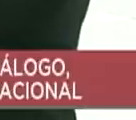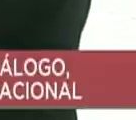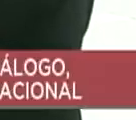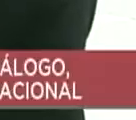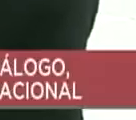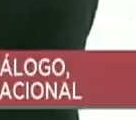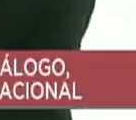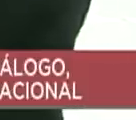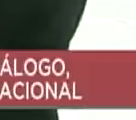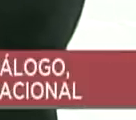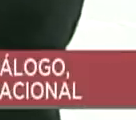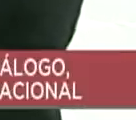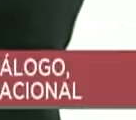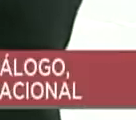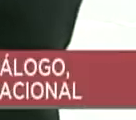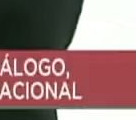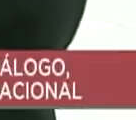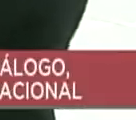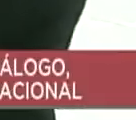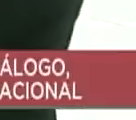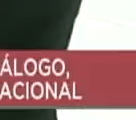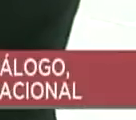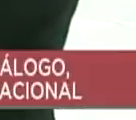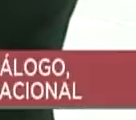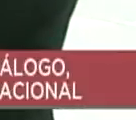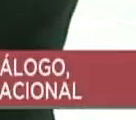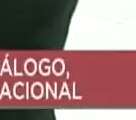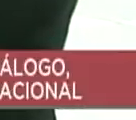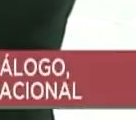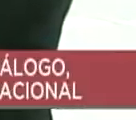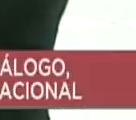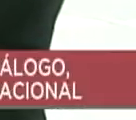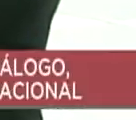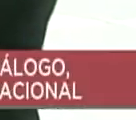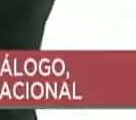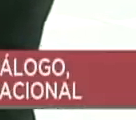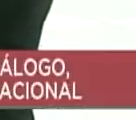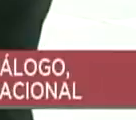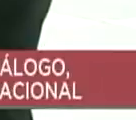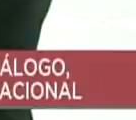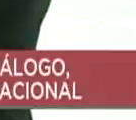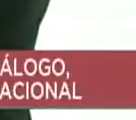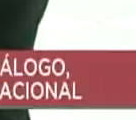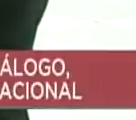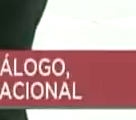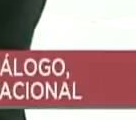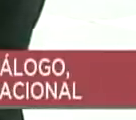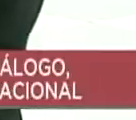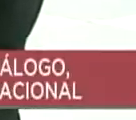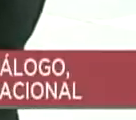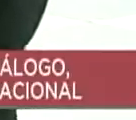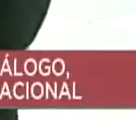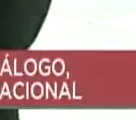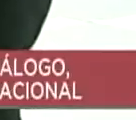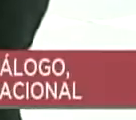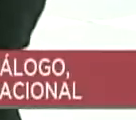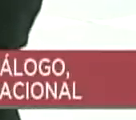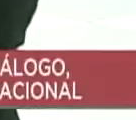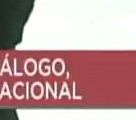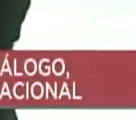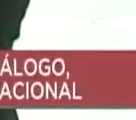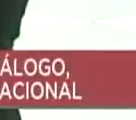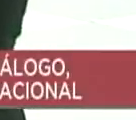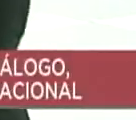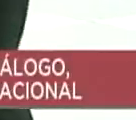Brito, del partido político Mesa de la Unidad Democrática. Han sido centenares los